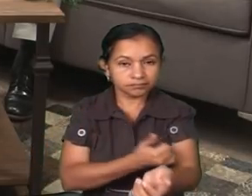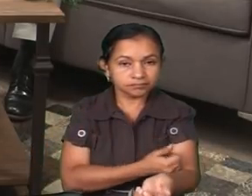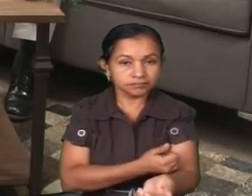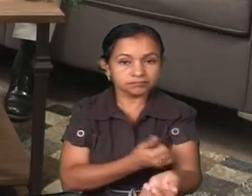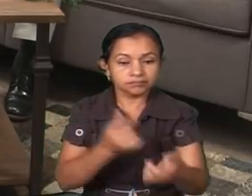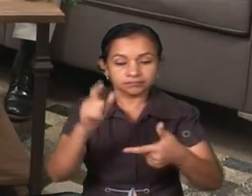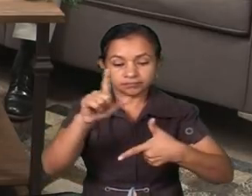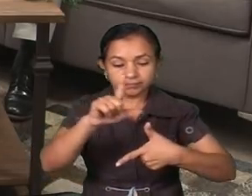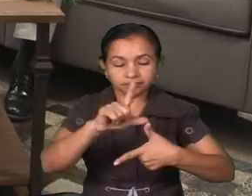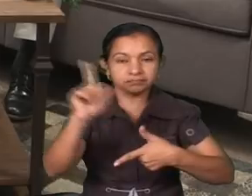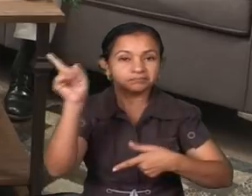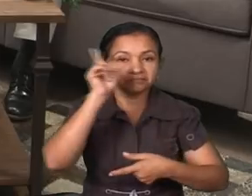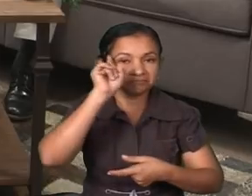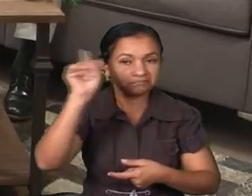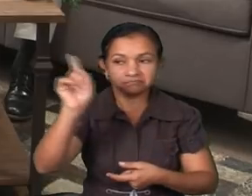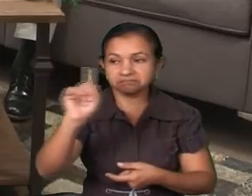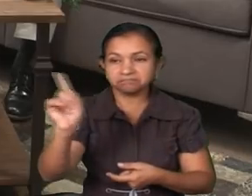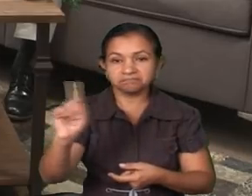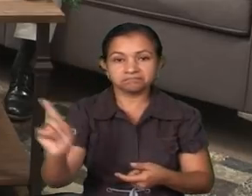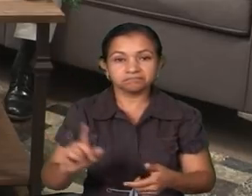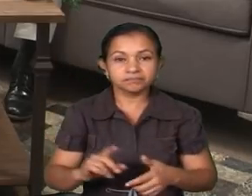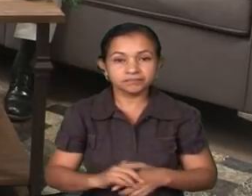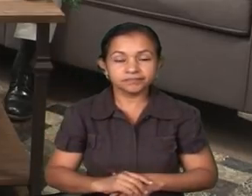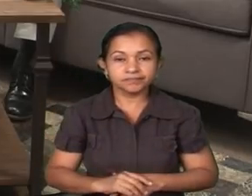América Latina.